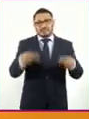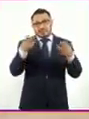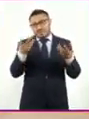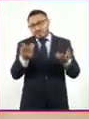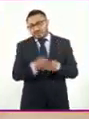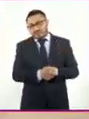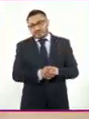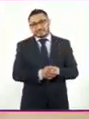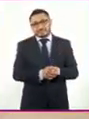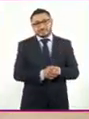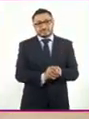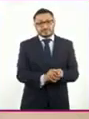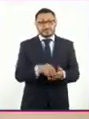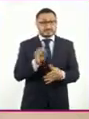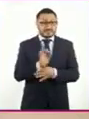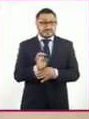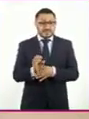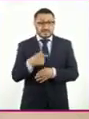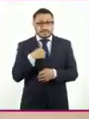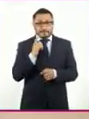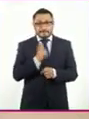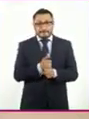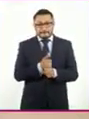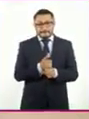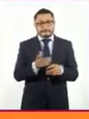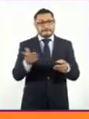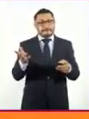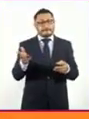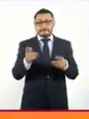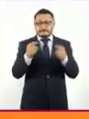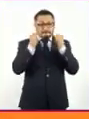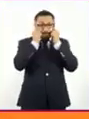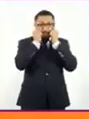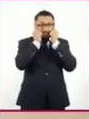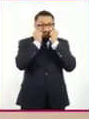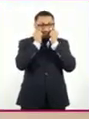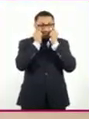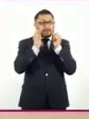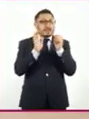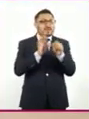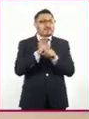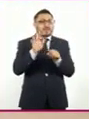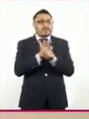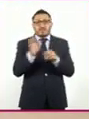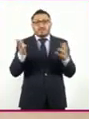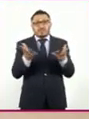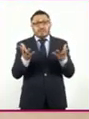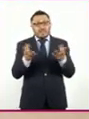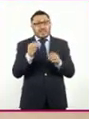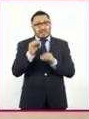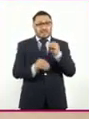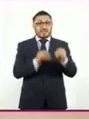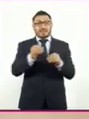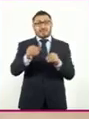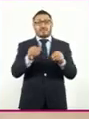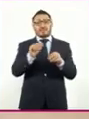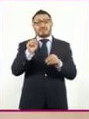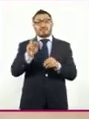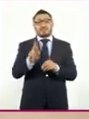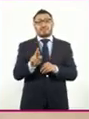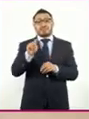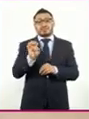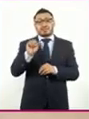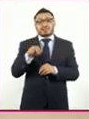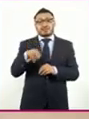emprendimiento. Entonces descubrí que sin importar que se lleve a cabo un proceso artesanal como el de